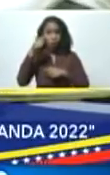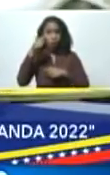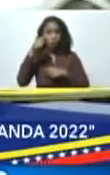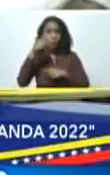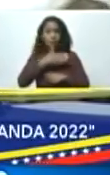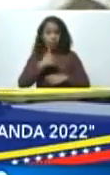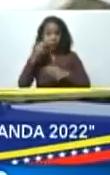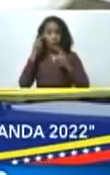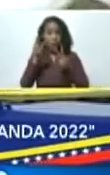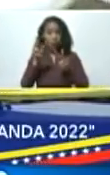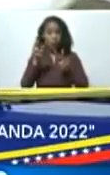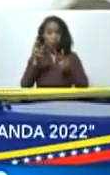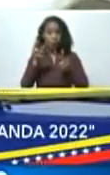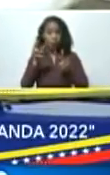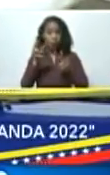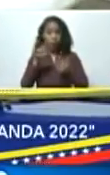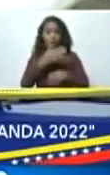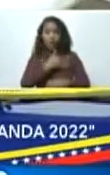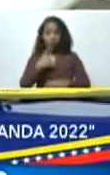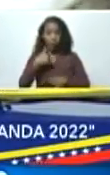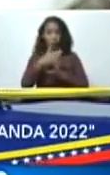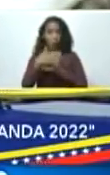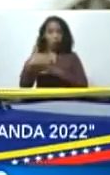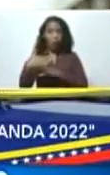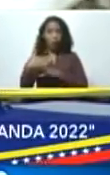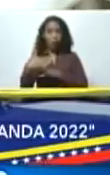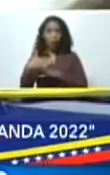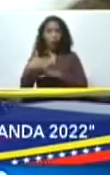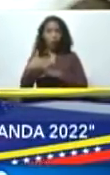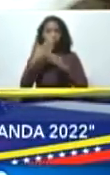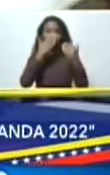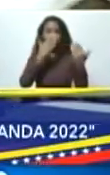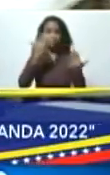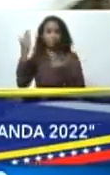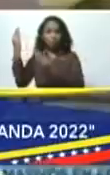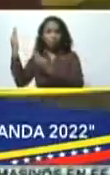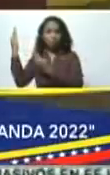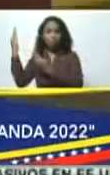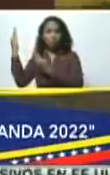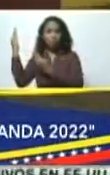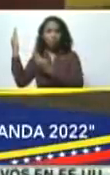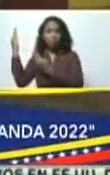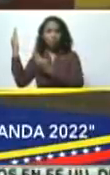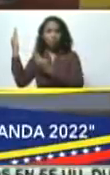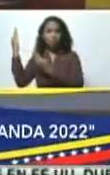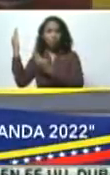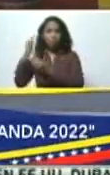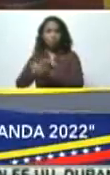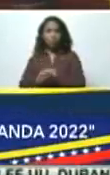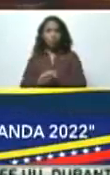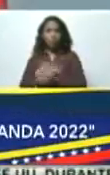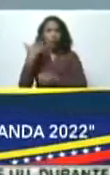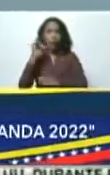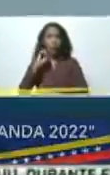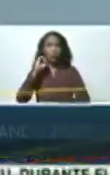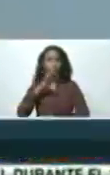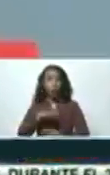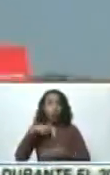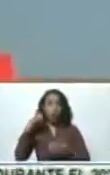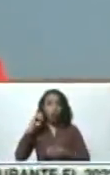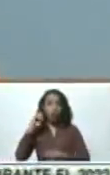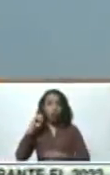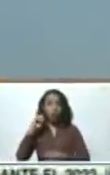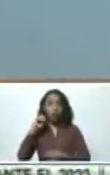¿Quieren verlo? ¿Quieren compartirlo? Adelante, video. Hay una historia de lucha por tierra para